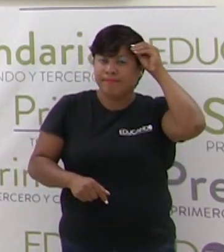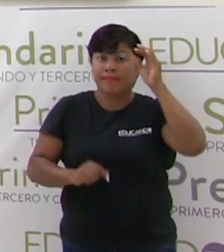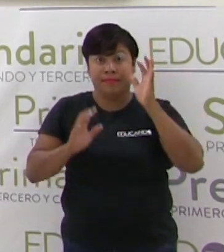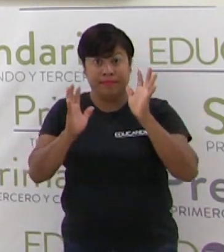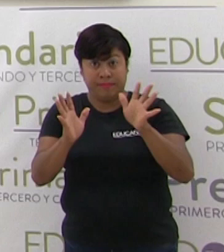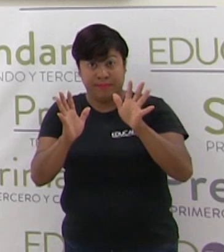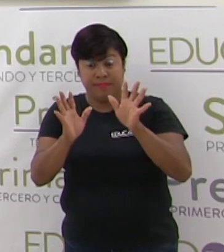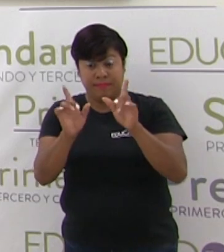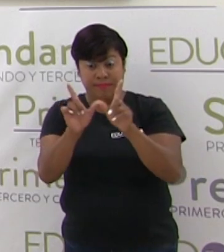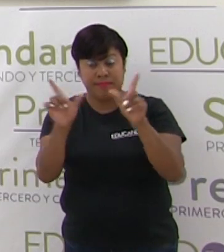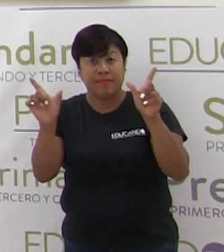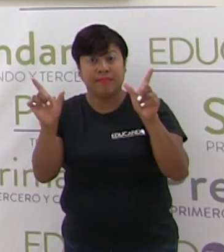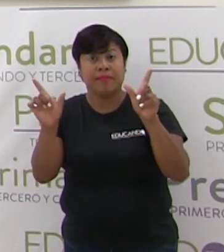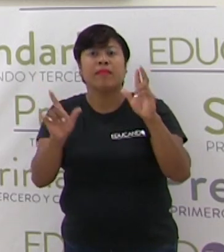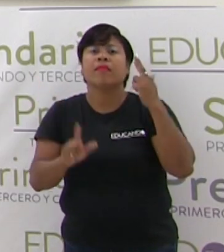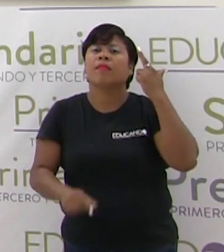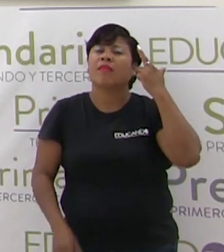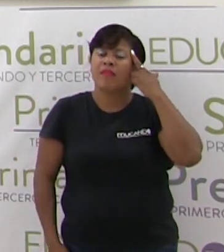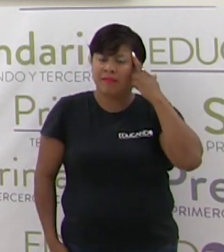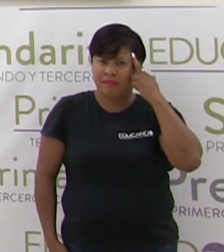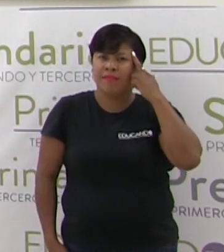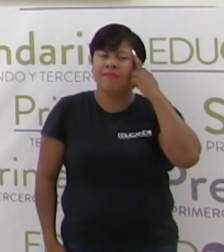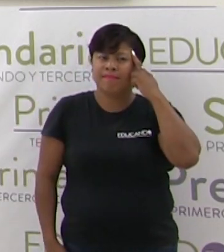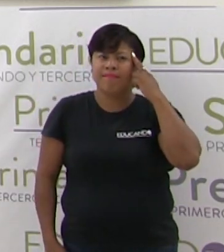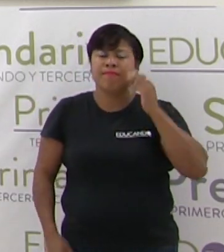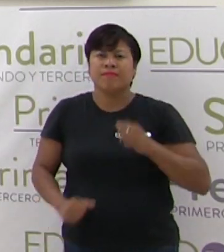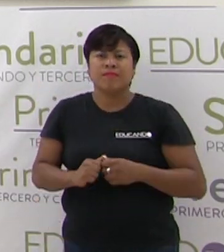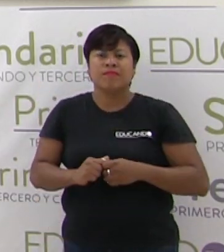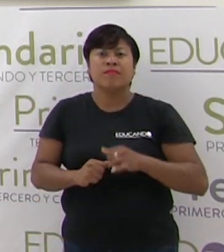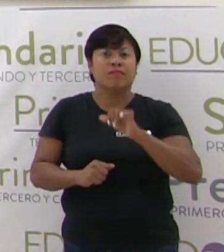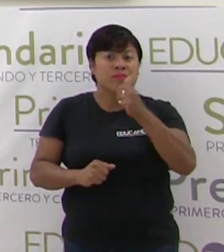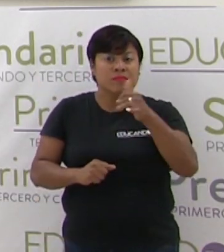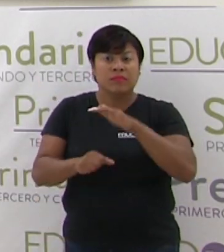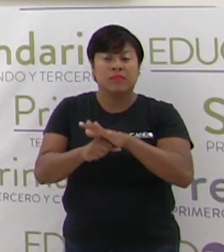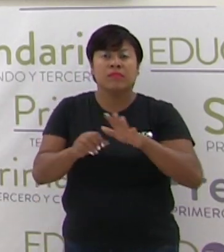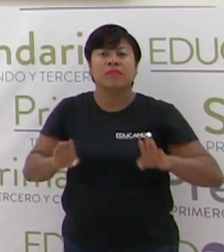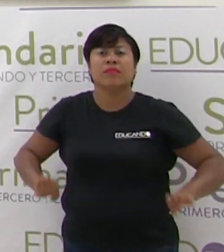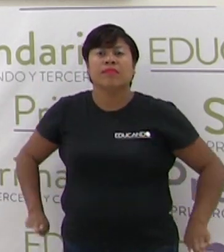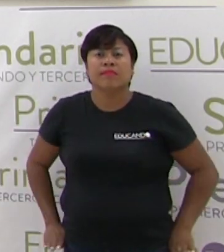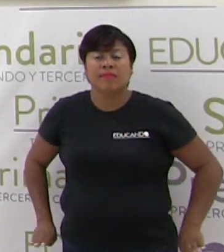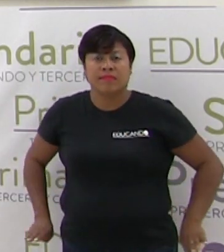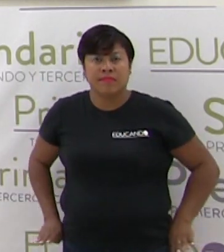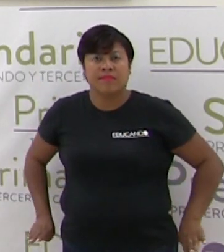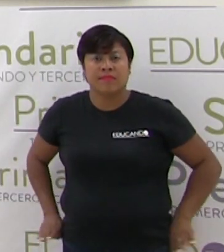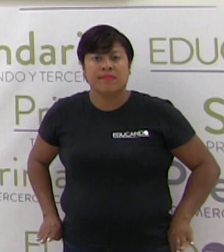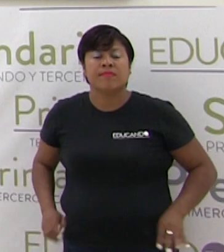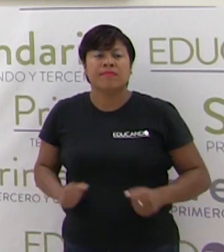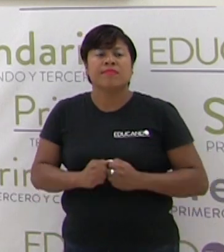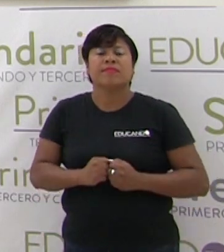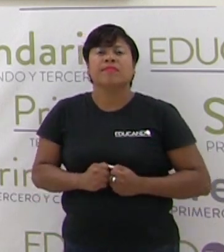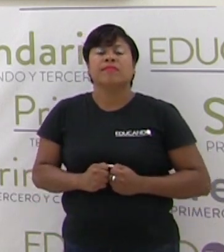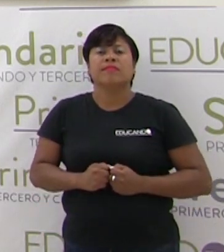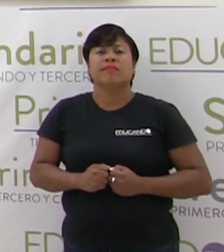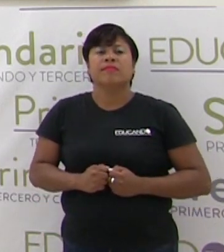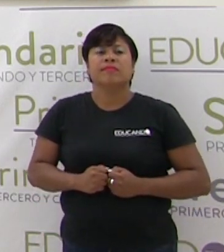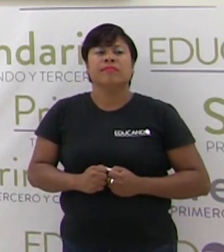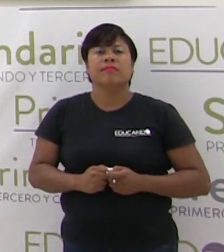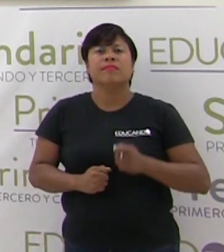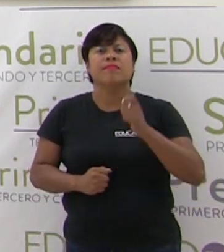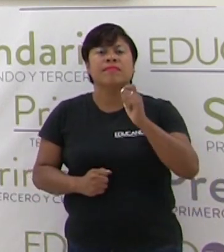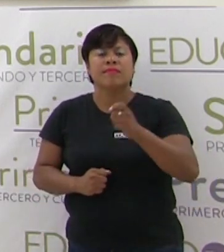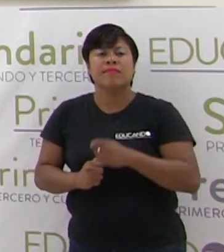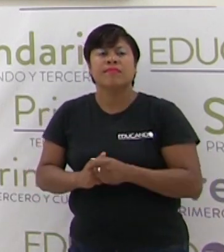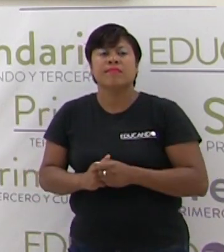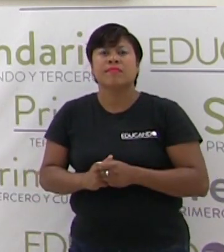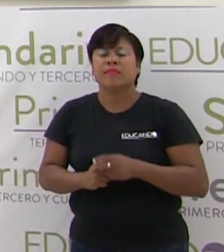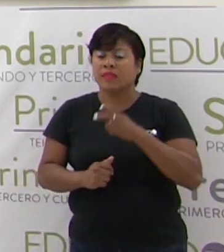Y entonces, recuerden que otra de las características es que en